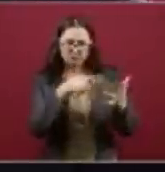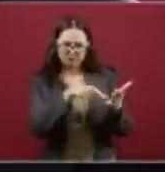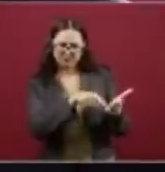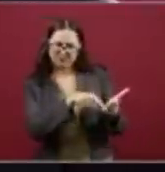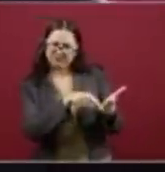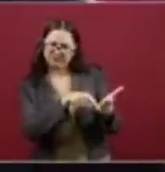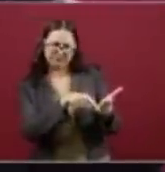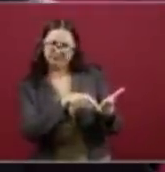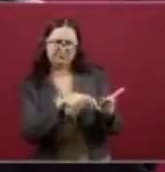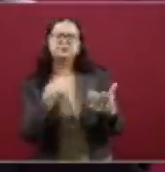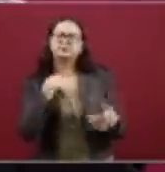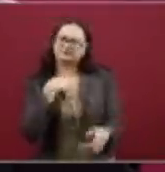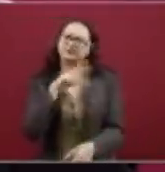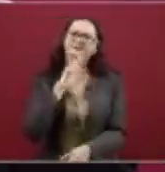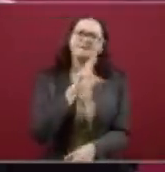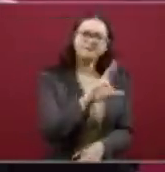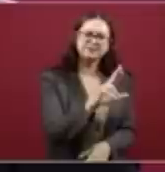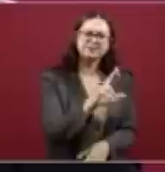nunca vamos a actuar